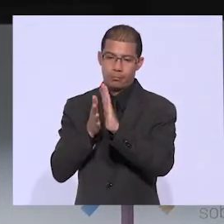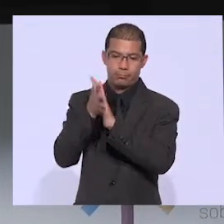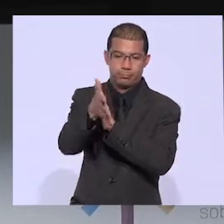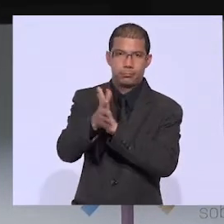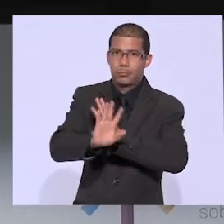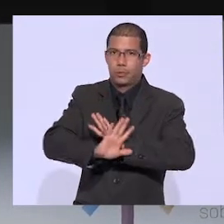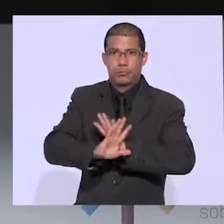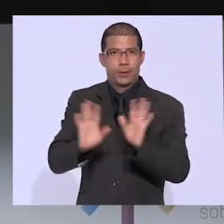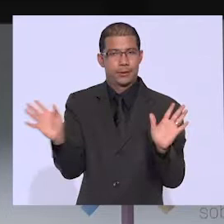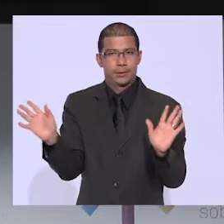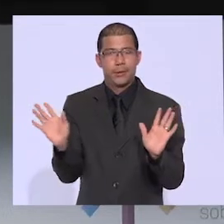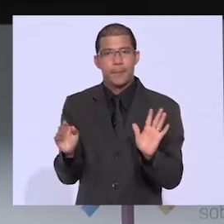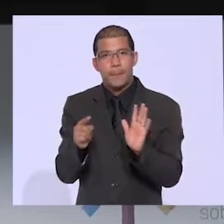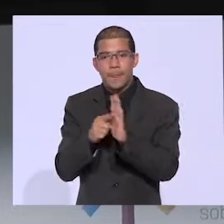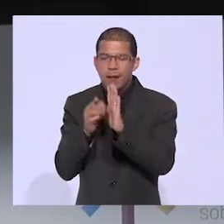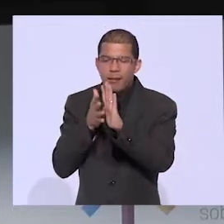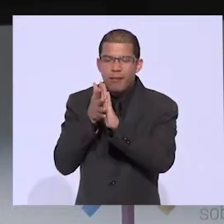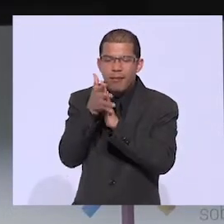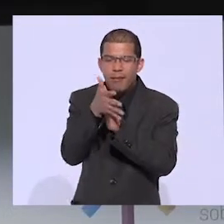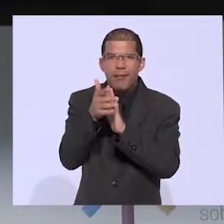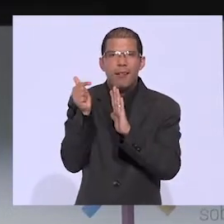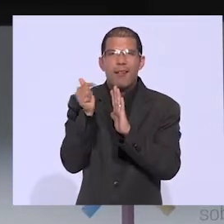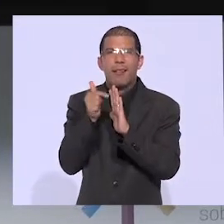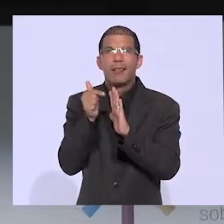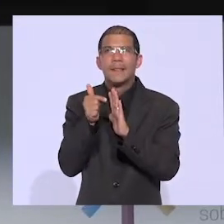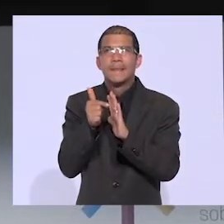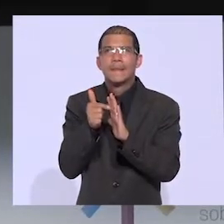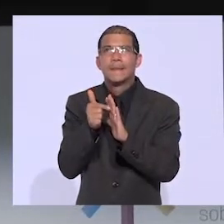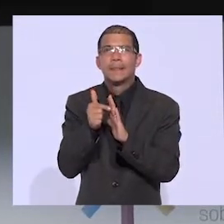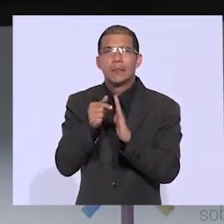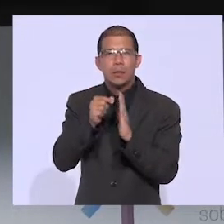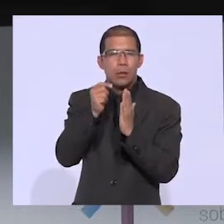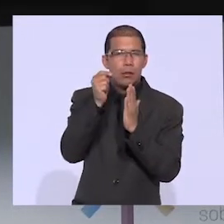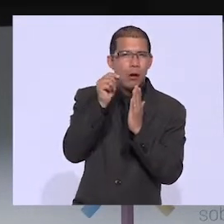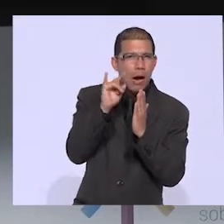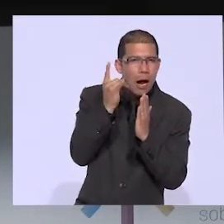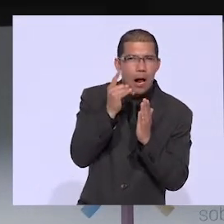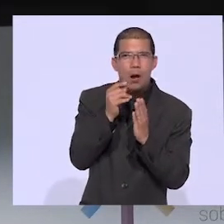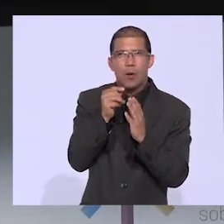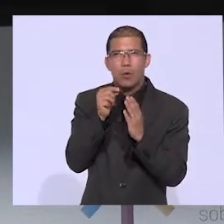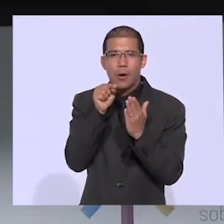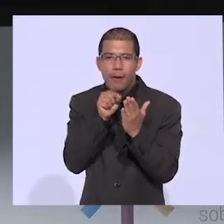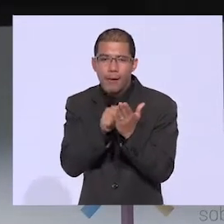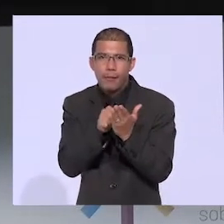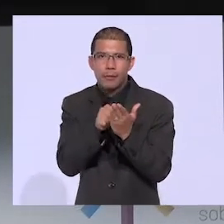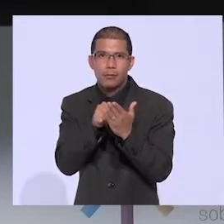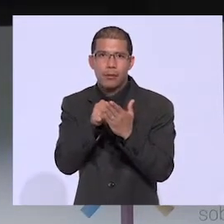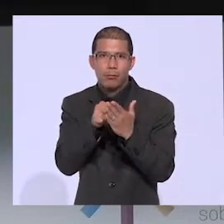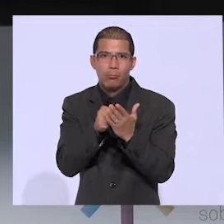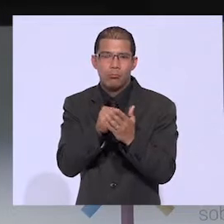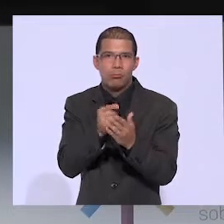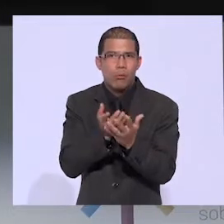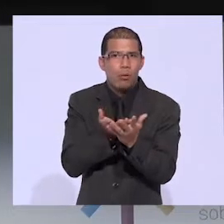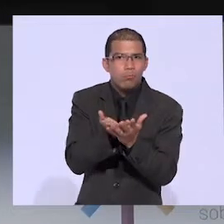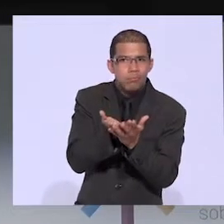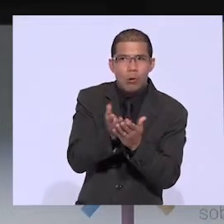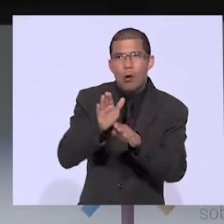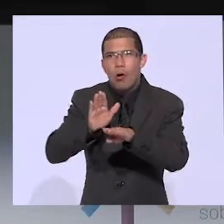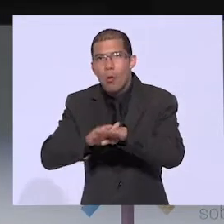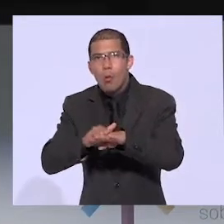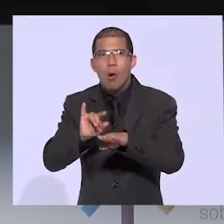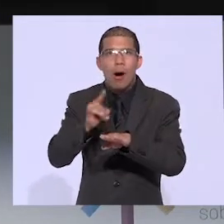hay ningún punto en el que podemos decir esto es subjetivo o no lo es lo que es. Otras que